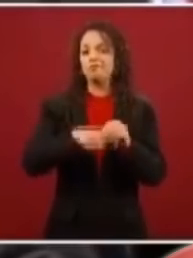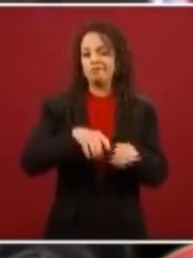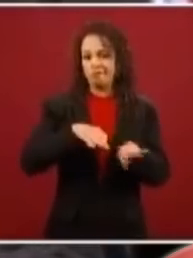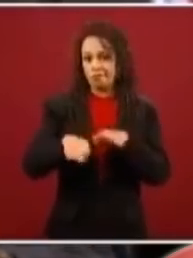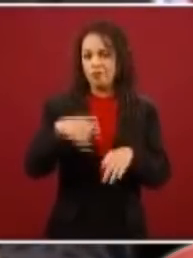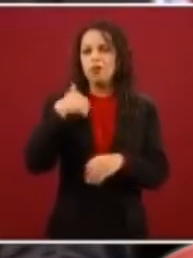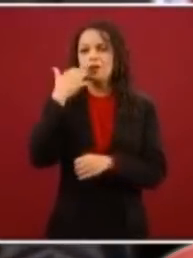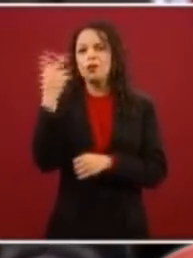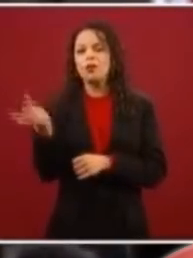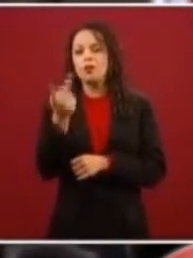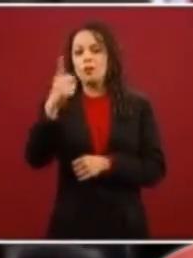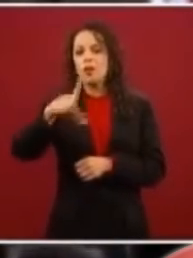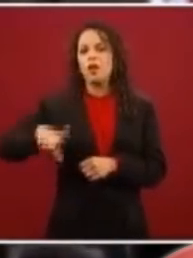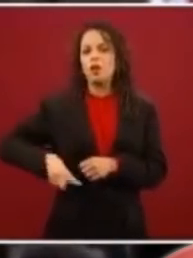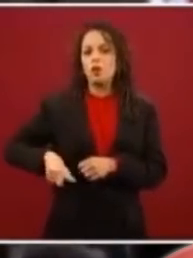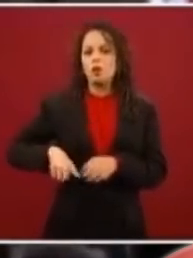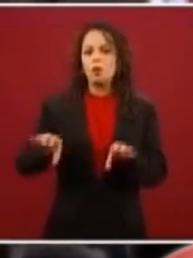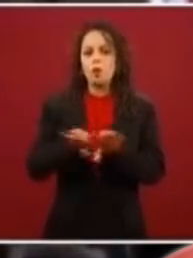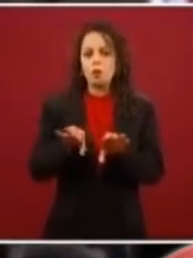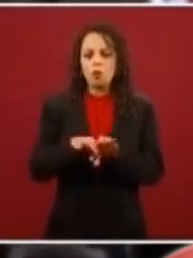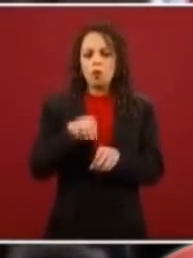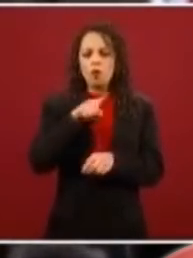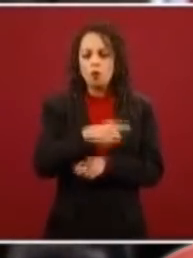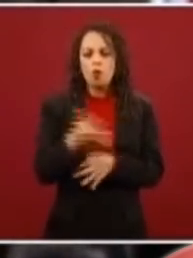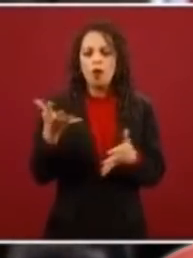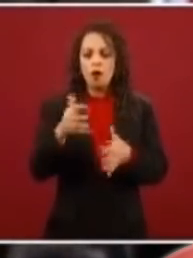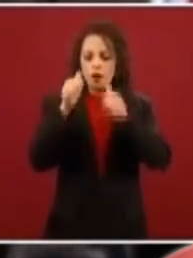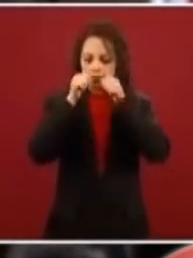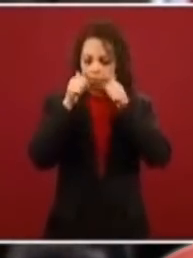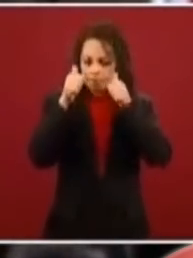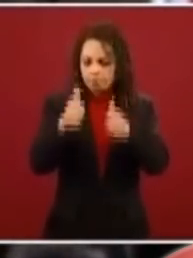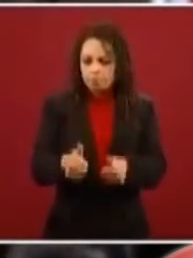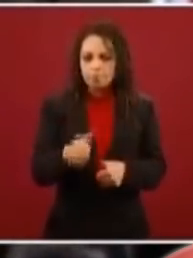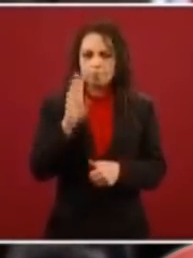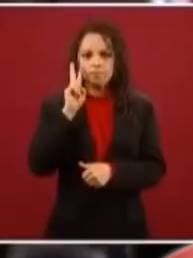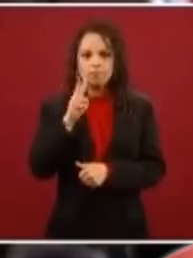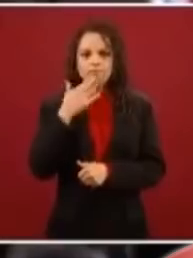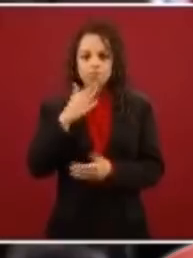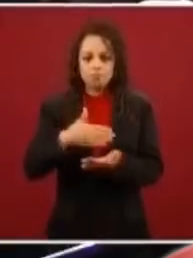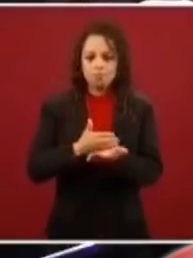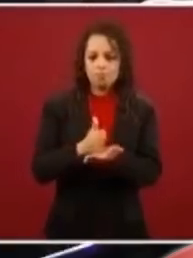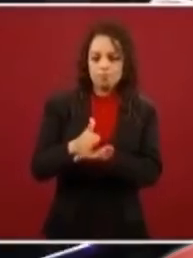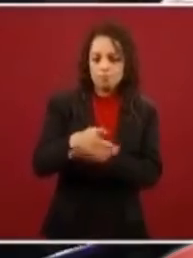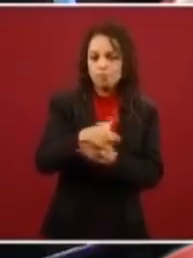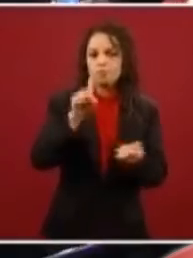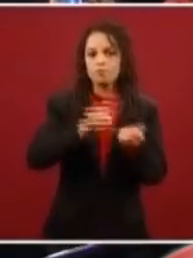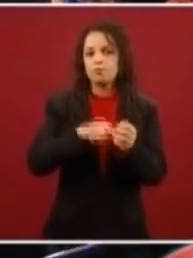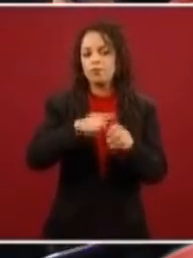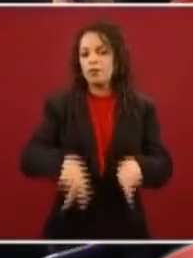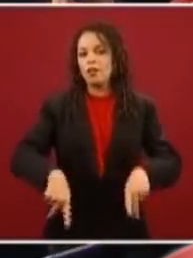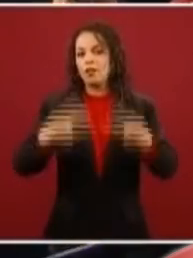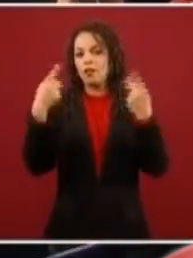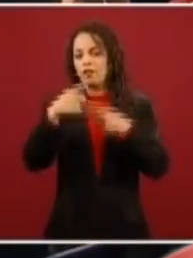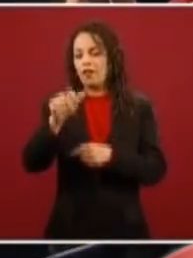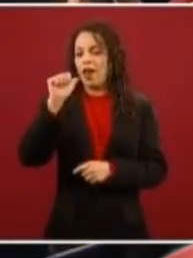ha seguido precisamente esta ruta del proceso de venta de AMSA.